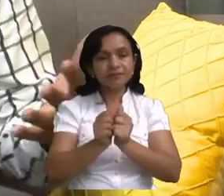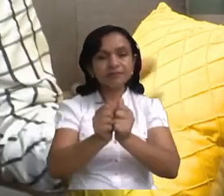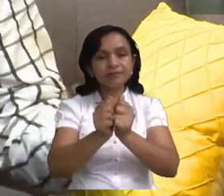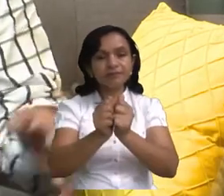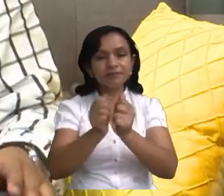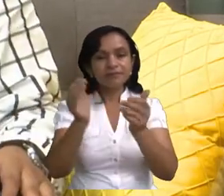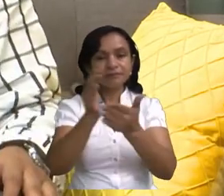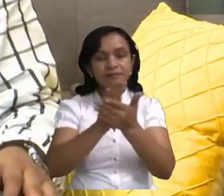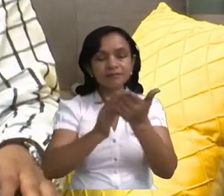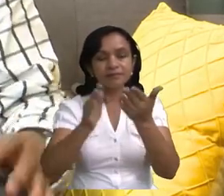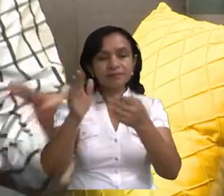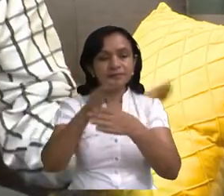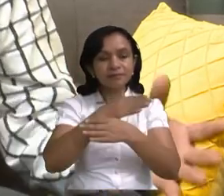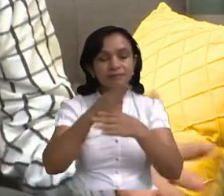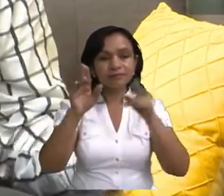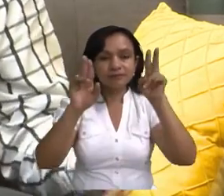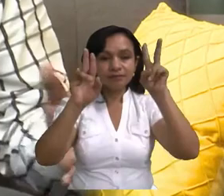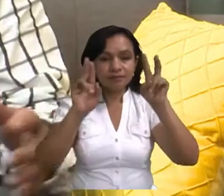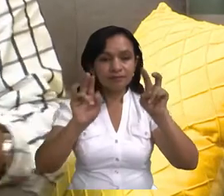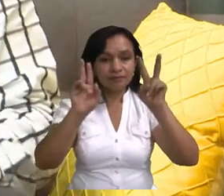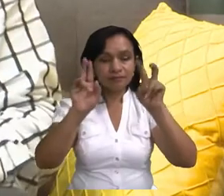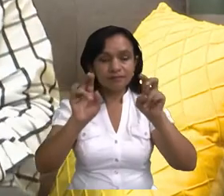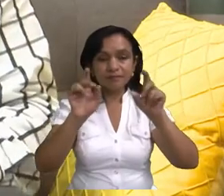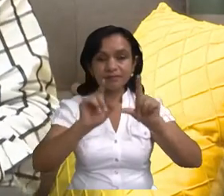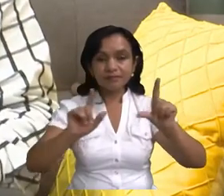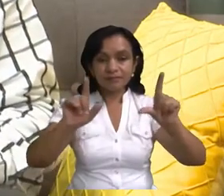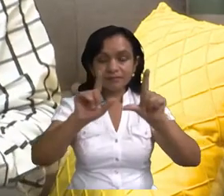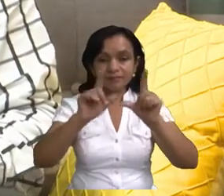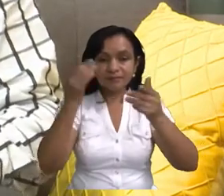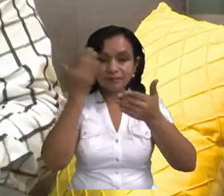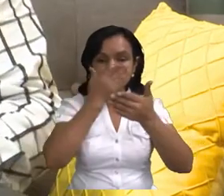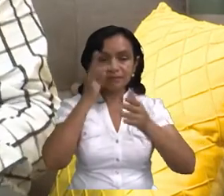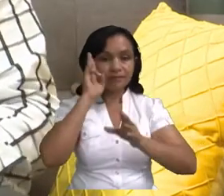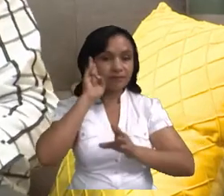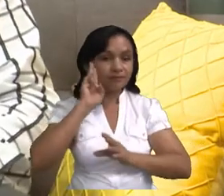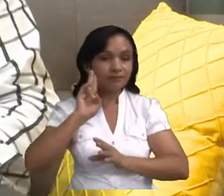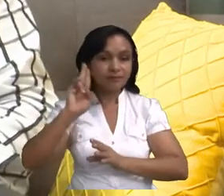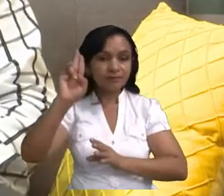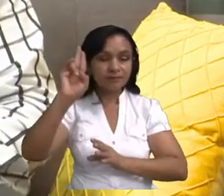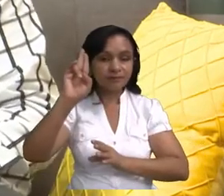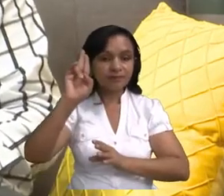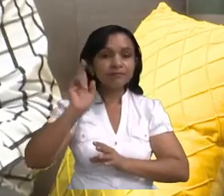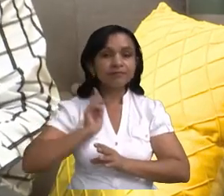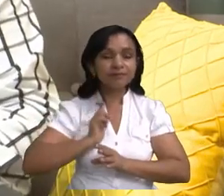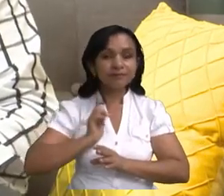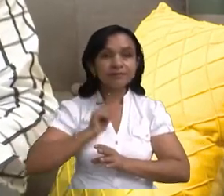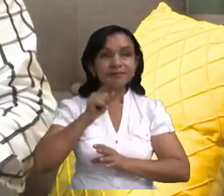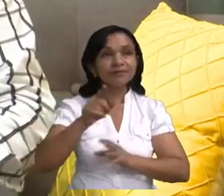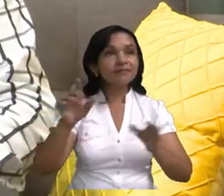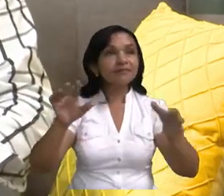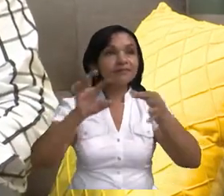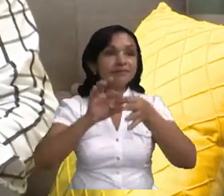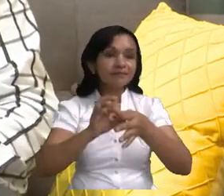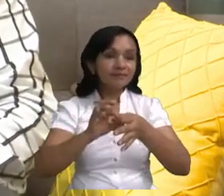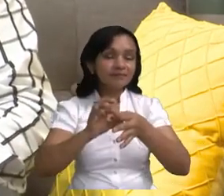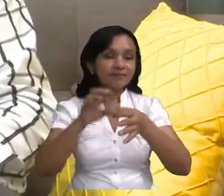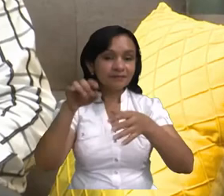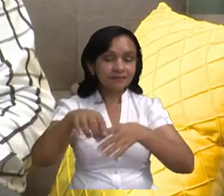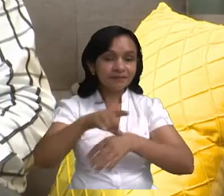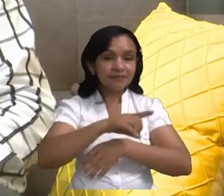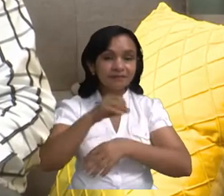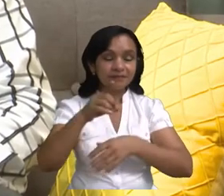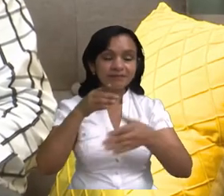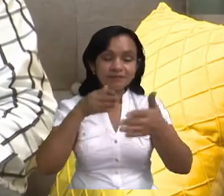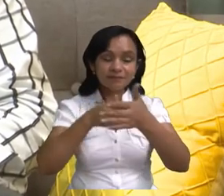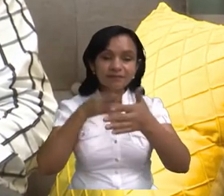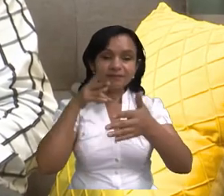algunos otros aspectos particulares del espacio formativo de la UNAM Managua, aprovechando su compañía en este momento. Hacemos